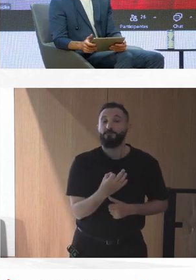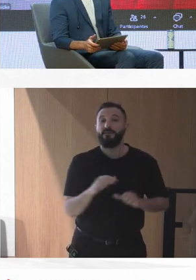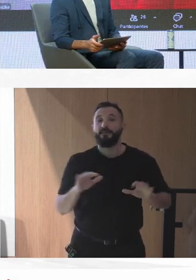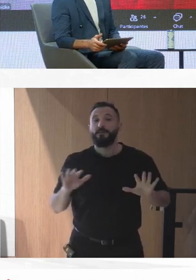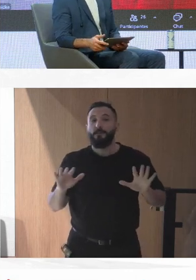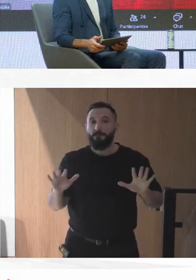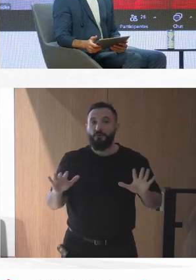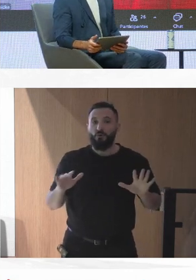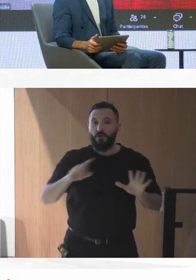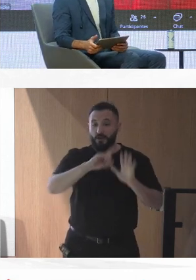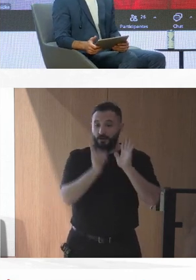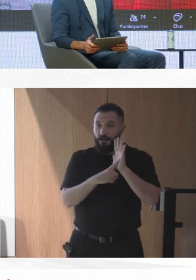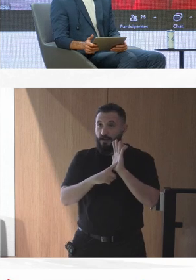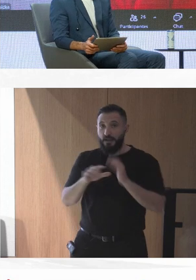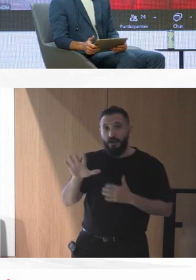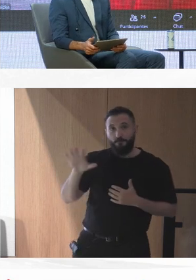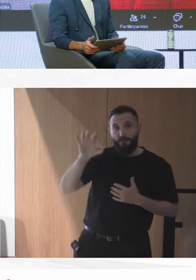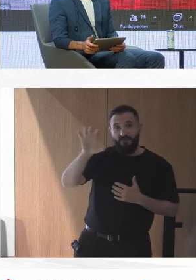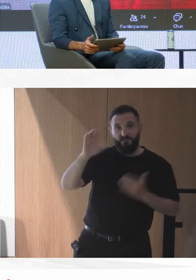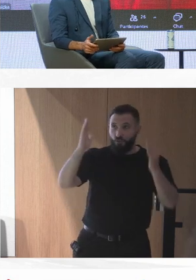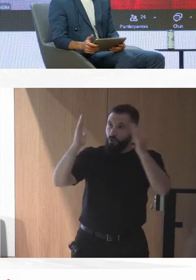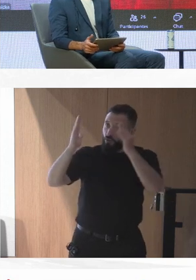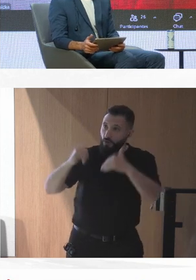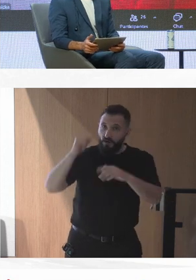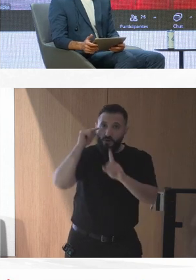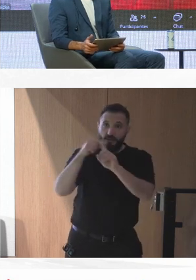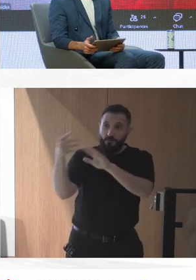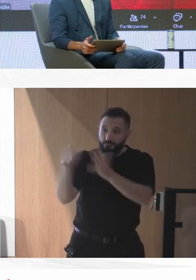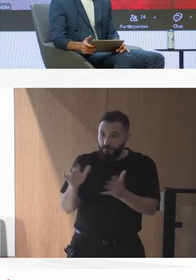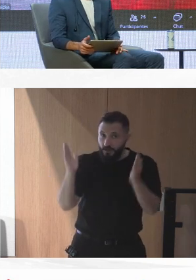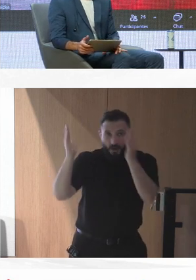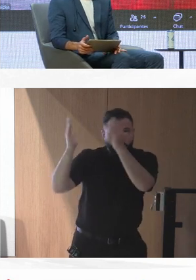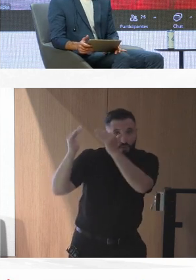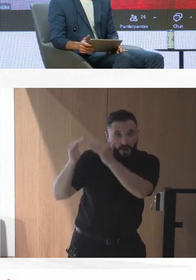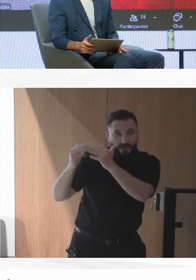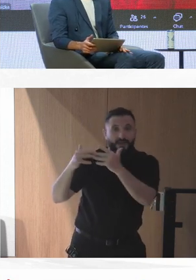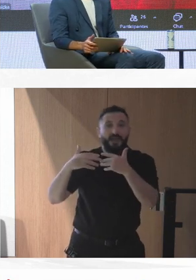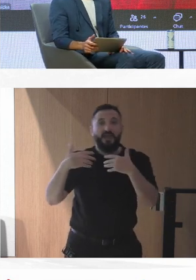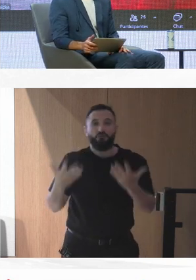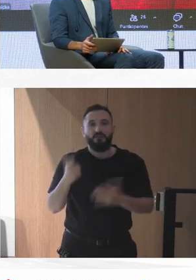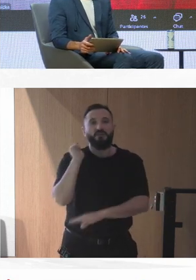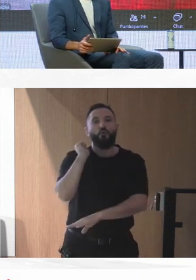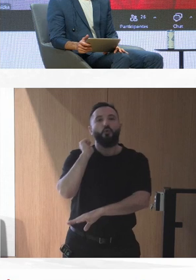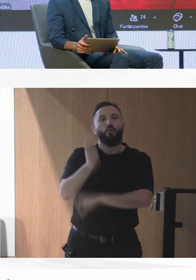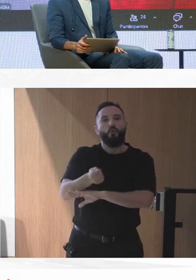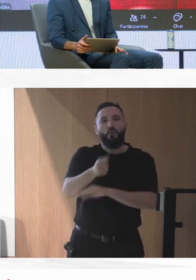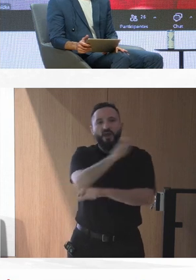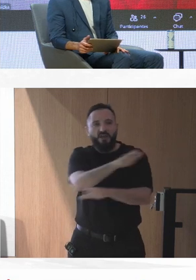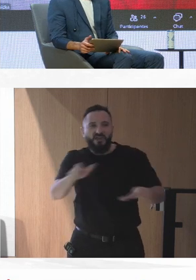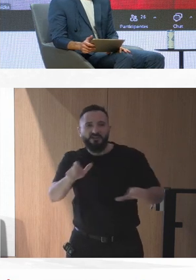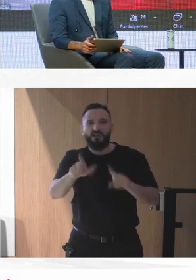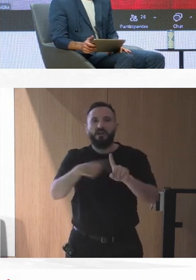no hay legislación nacional para implantarlo y ponerlo en práctica, entonces los jueces y otros